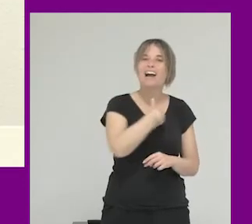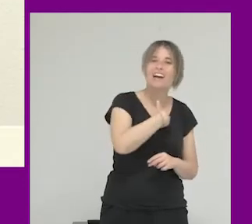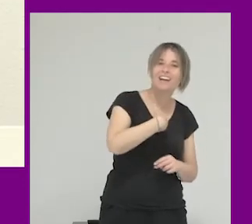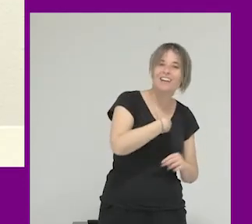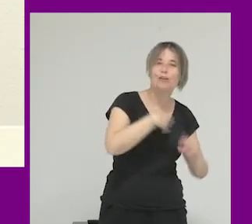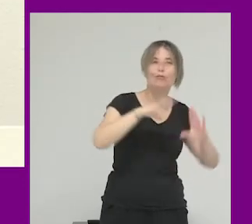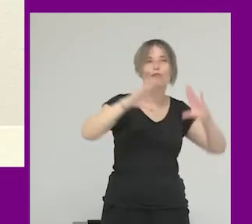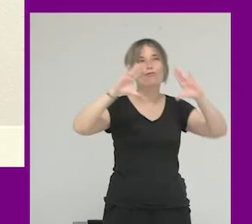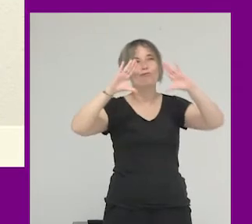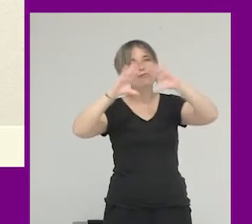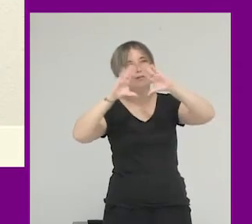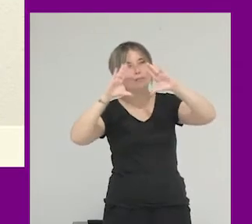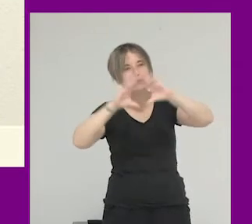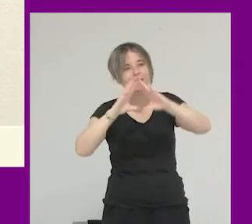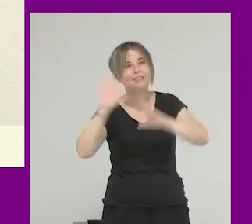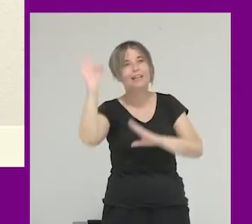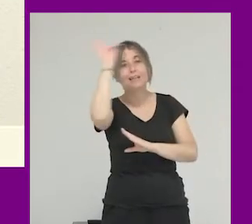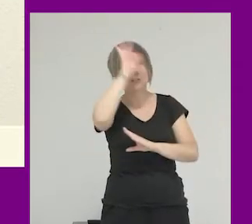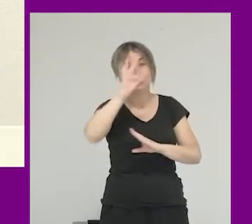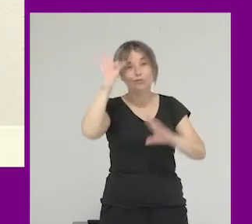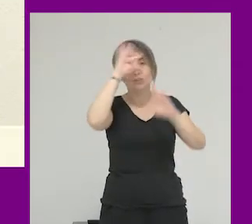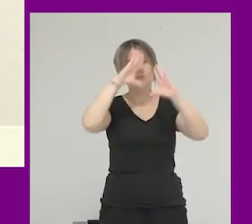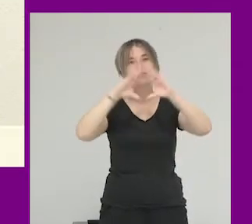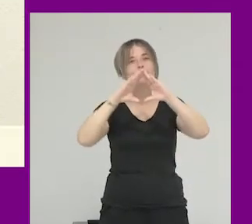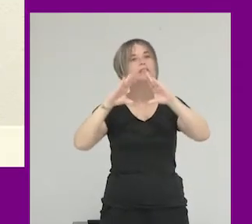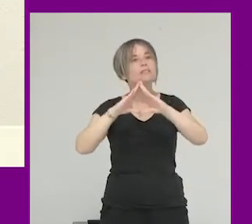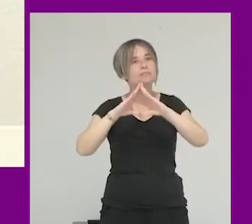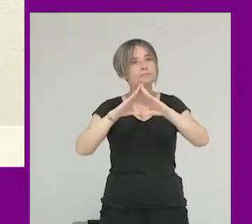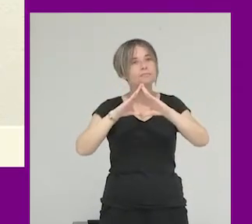feministas y de la teoría feminista